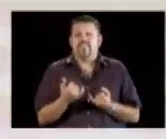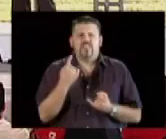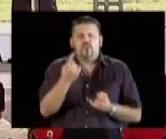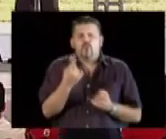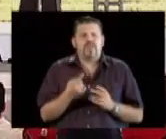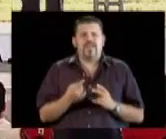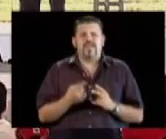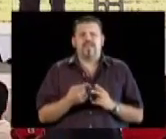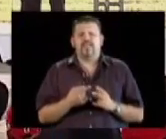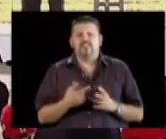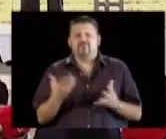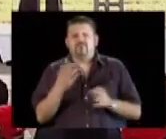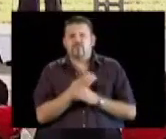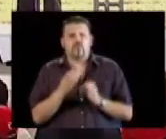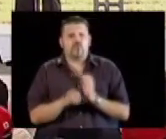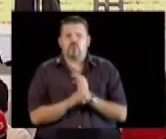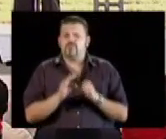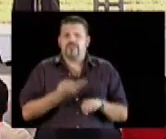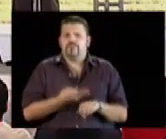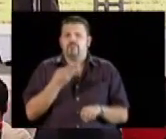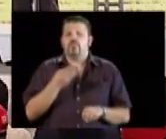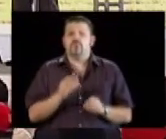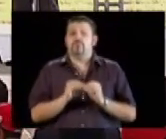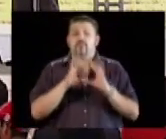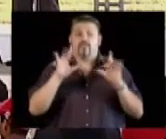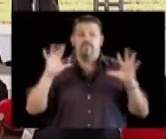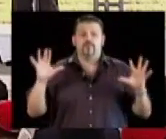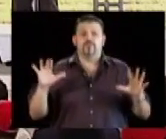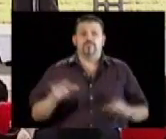maravillosa, maravillosa.